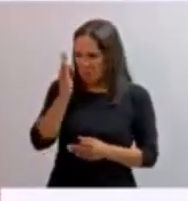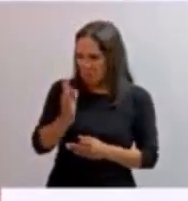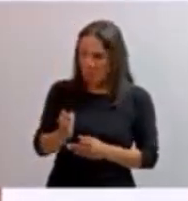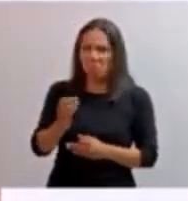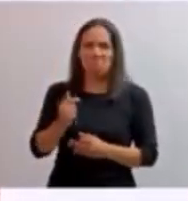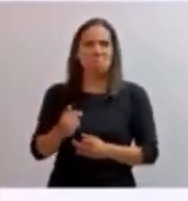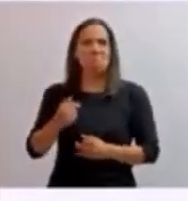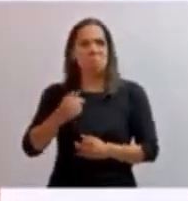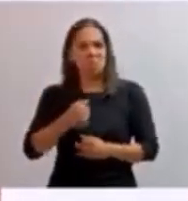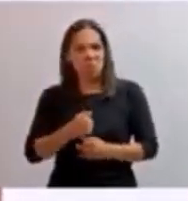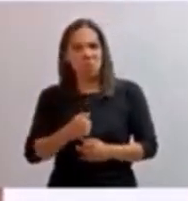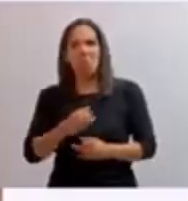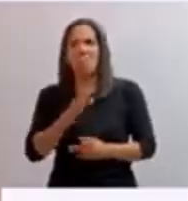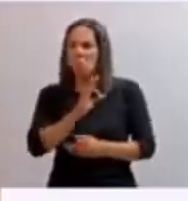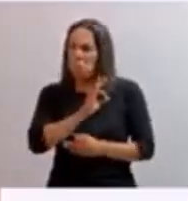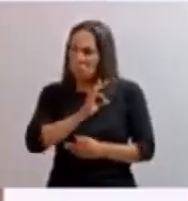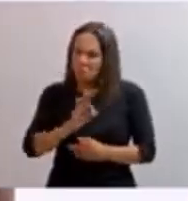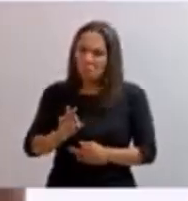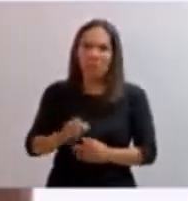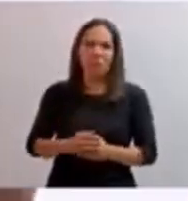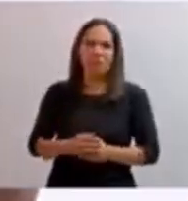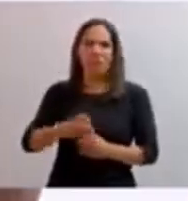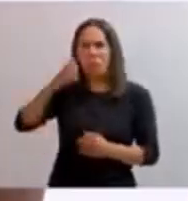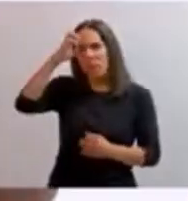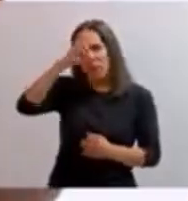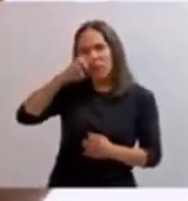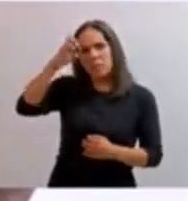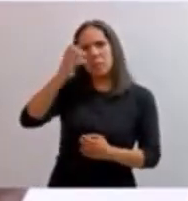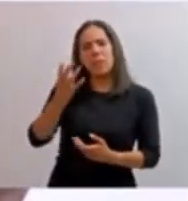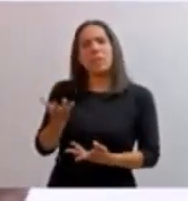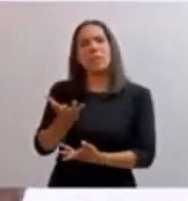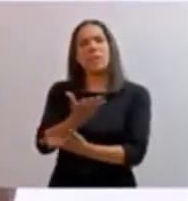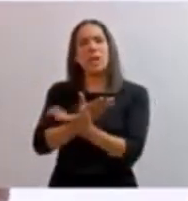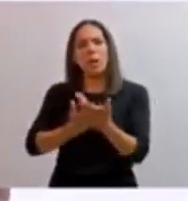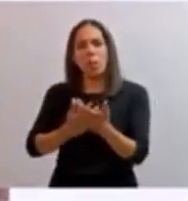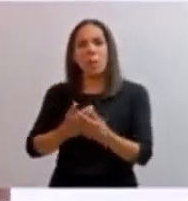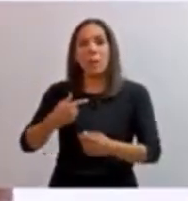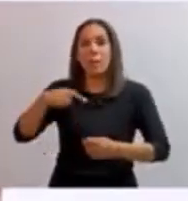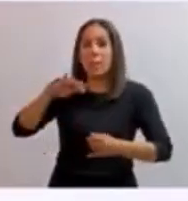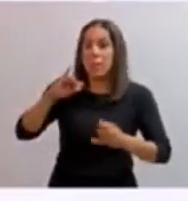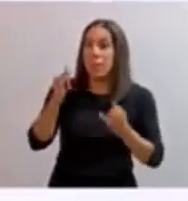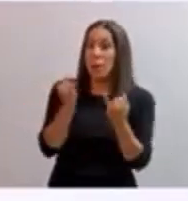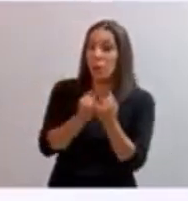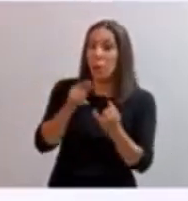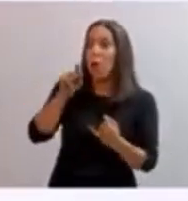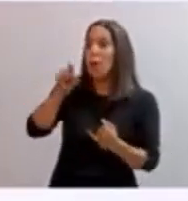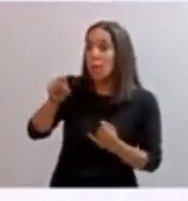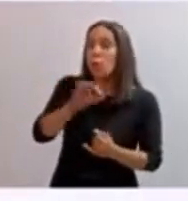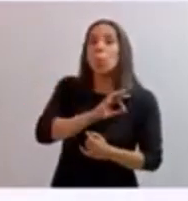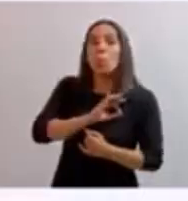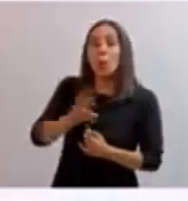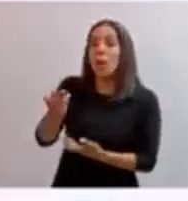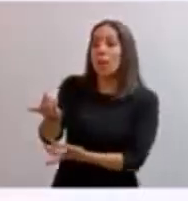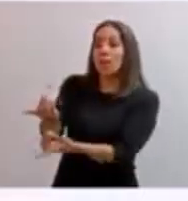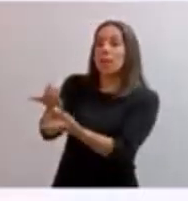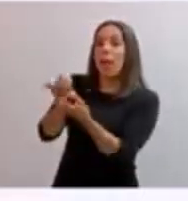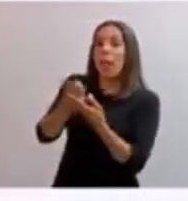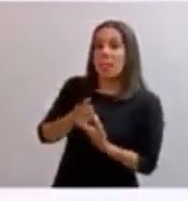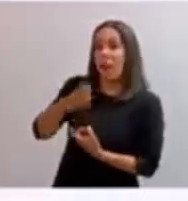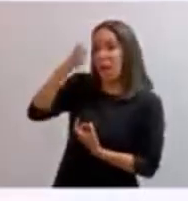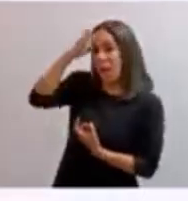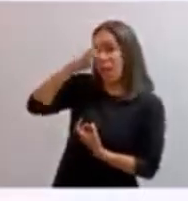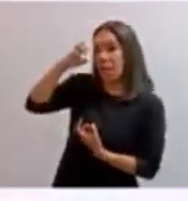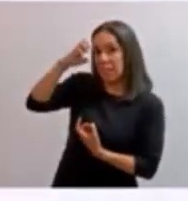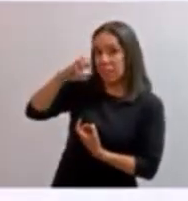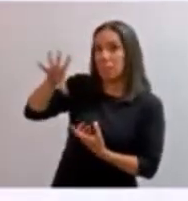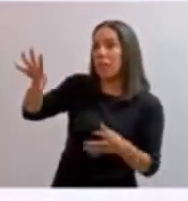que los saberes y la experiencia de todos los que nos rodean pueden contribuir a